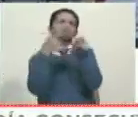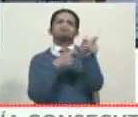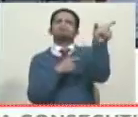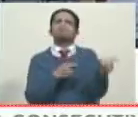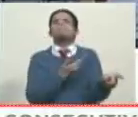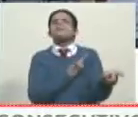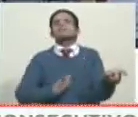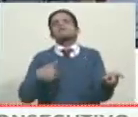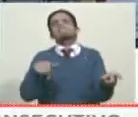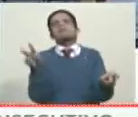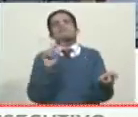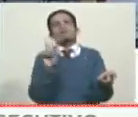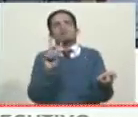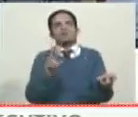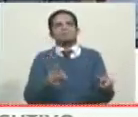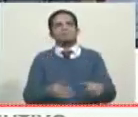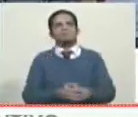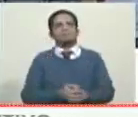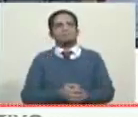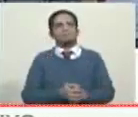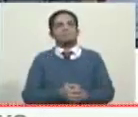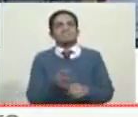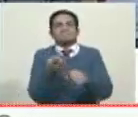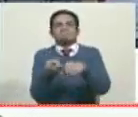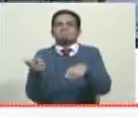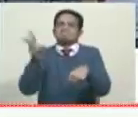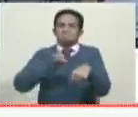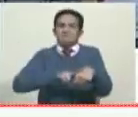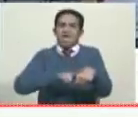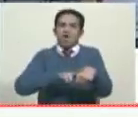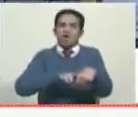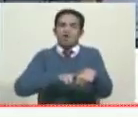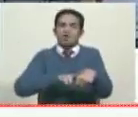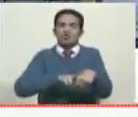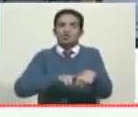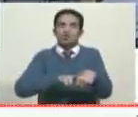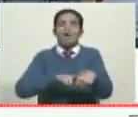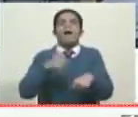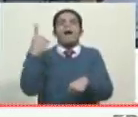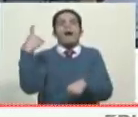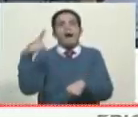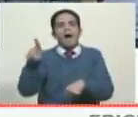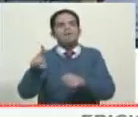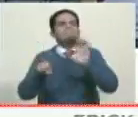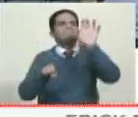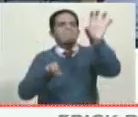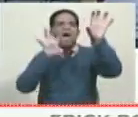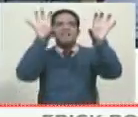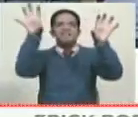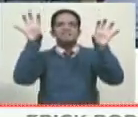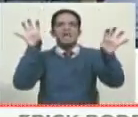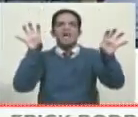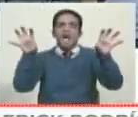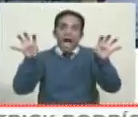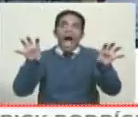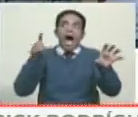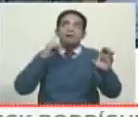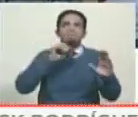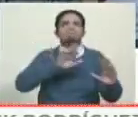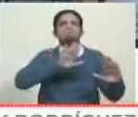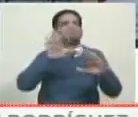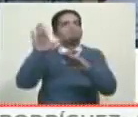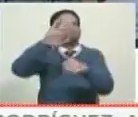venezuela y peor aún tienen países aliados arrastrados al imperialismo